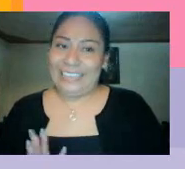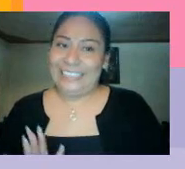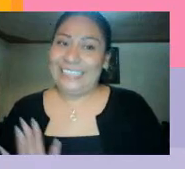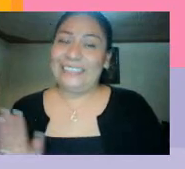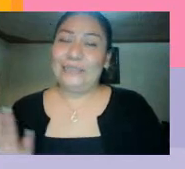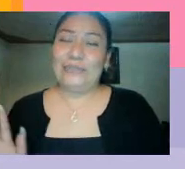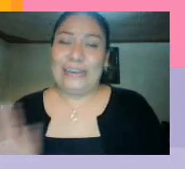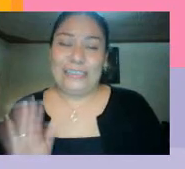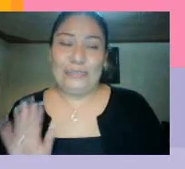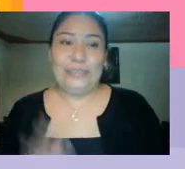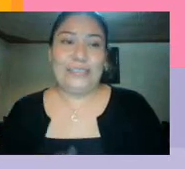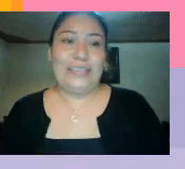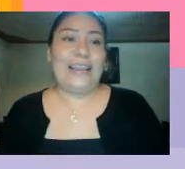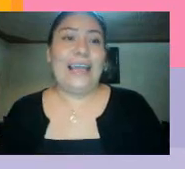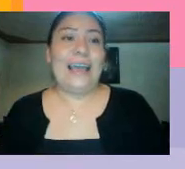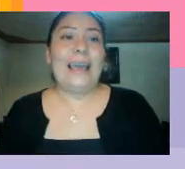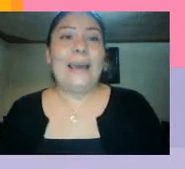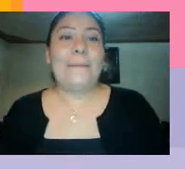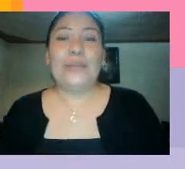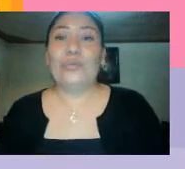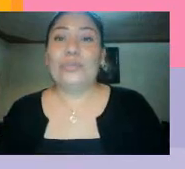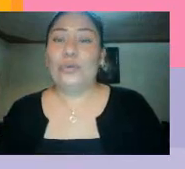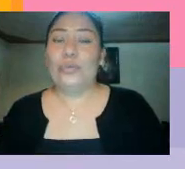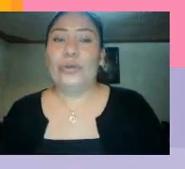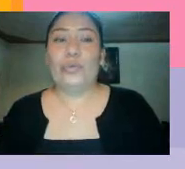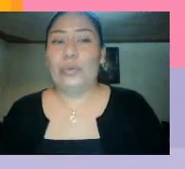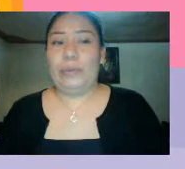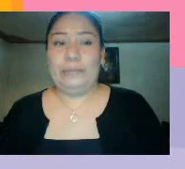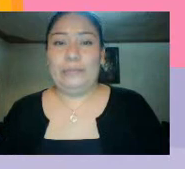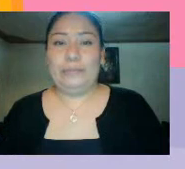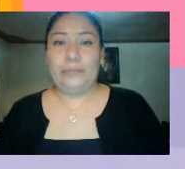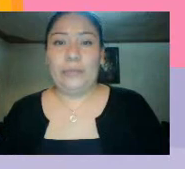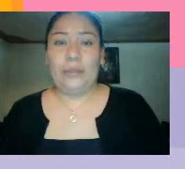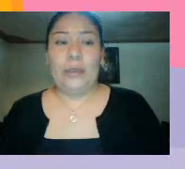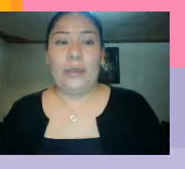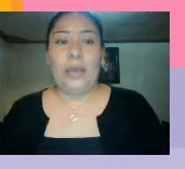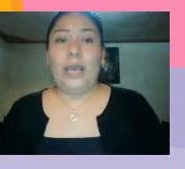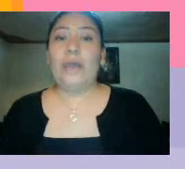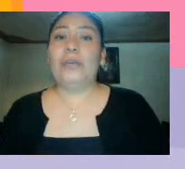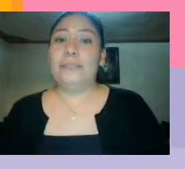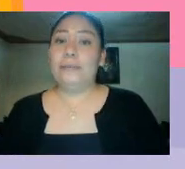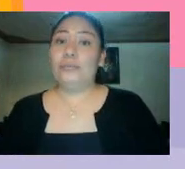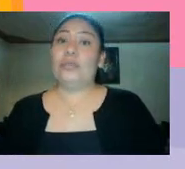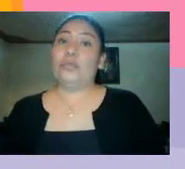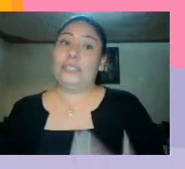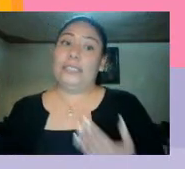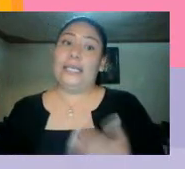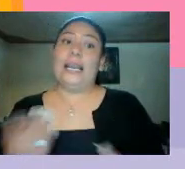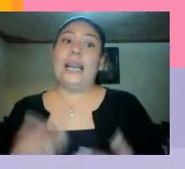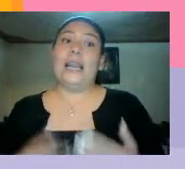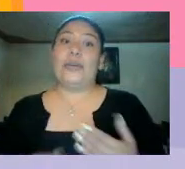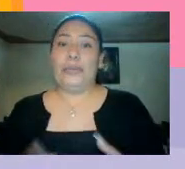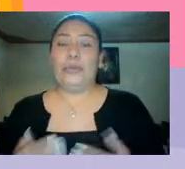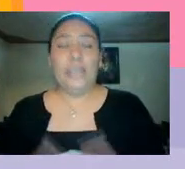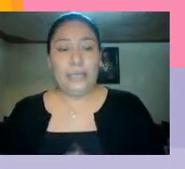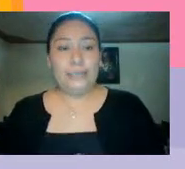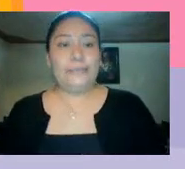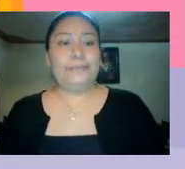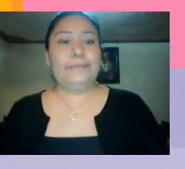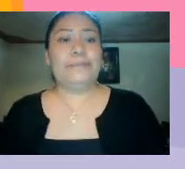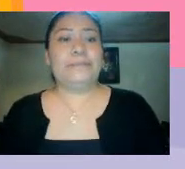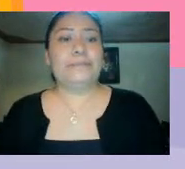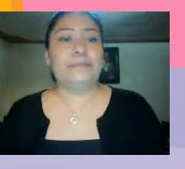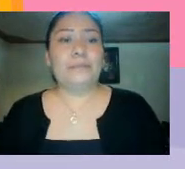Ok, ya tenemos la respuesta de la pregunta número 9. Ahora sí vamos a contestar la número